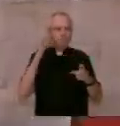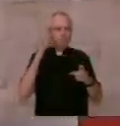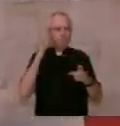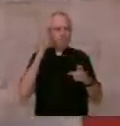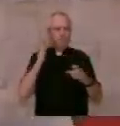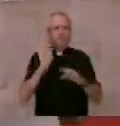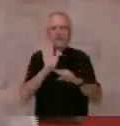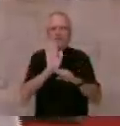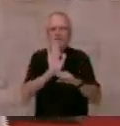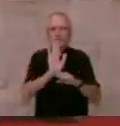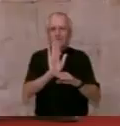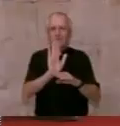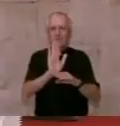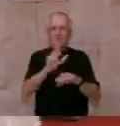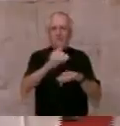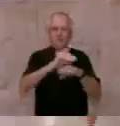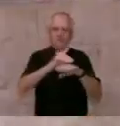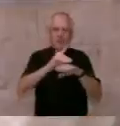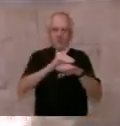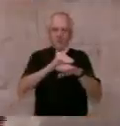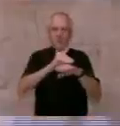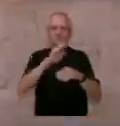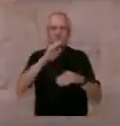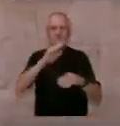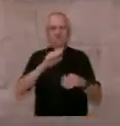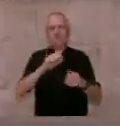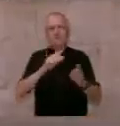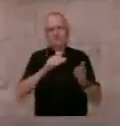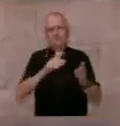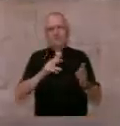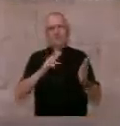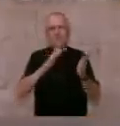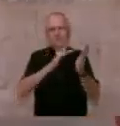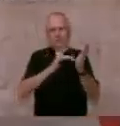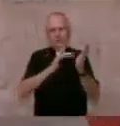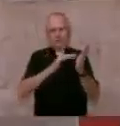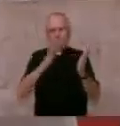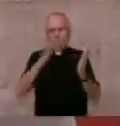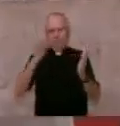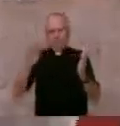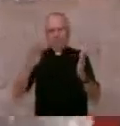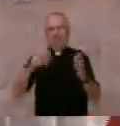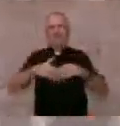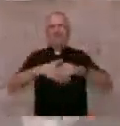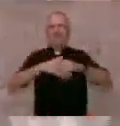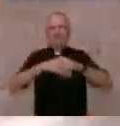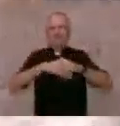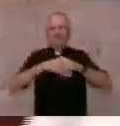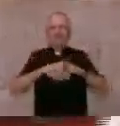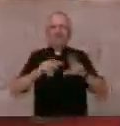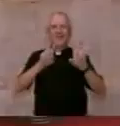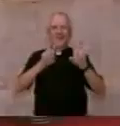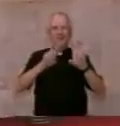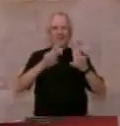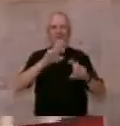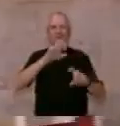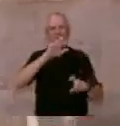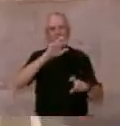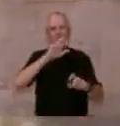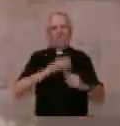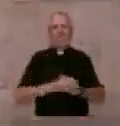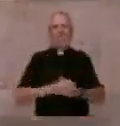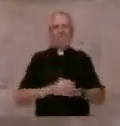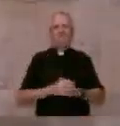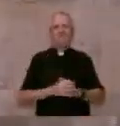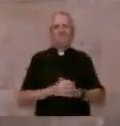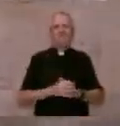en representación del pueblo de Dios que peregrina en Tortosa, saludan al nuevo obispo.